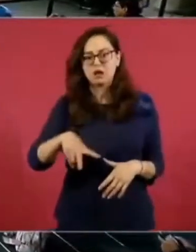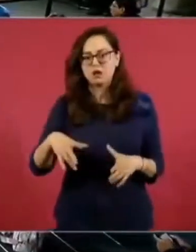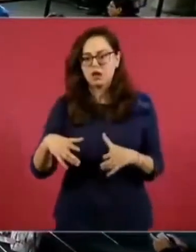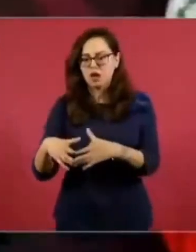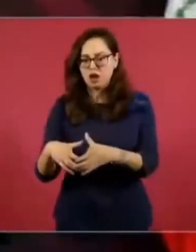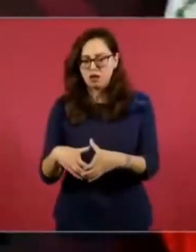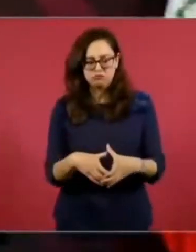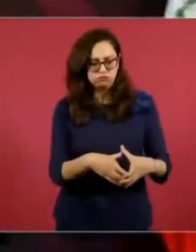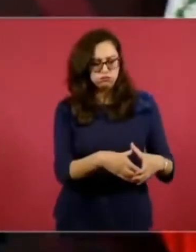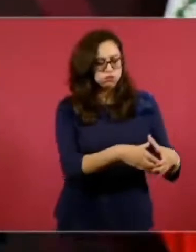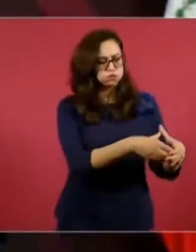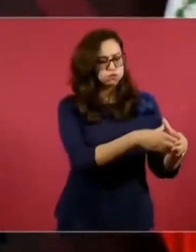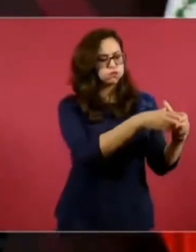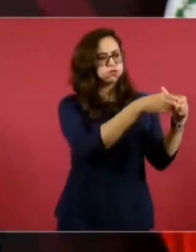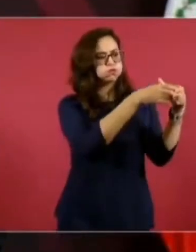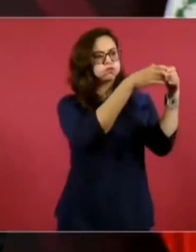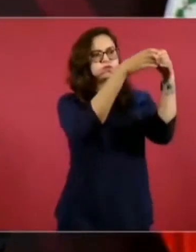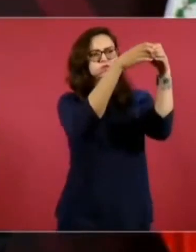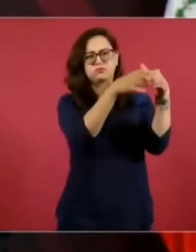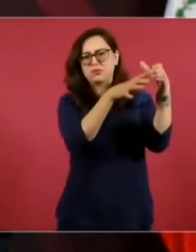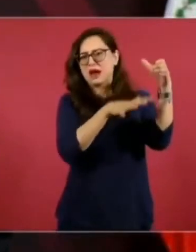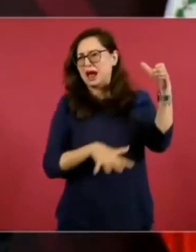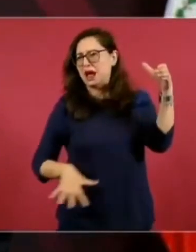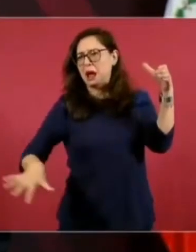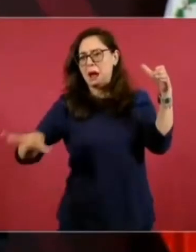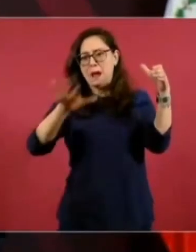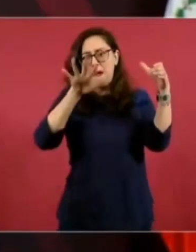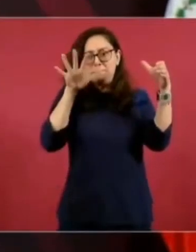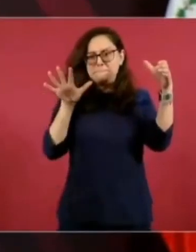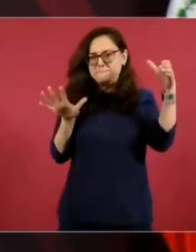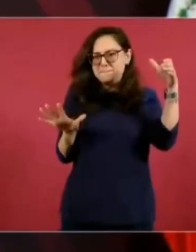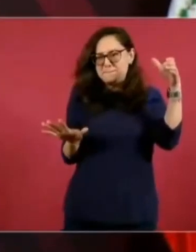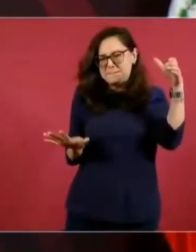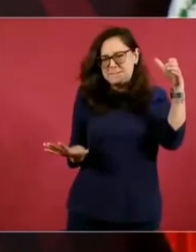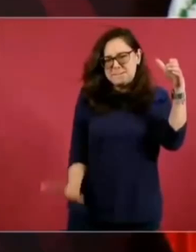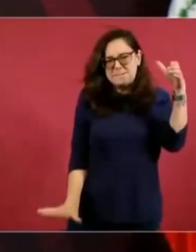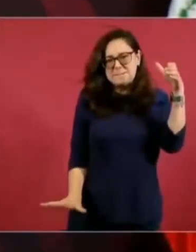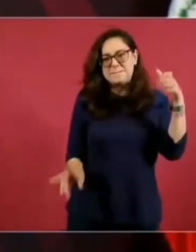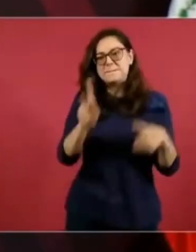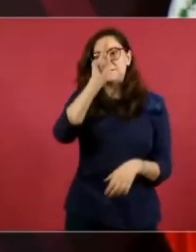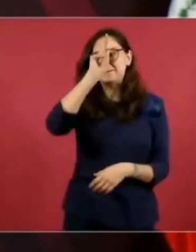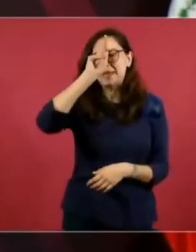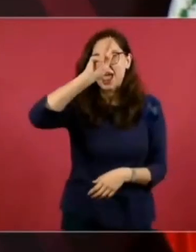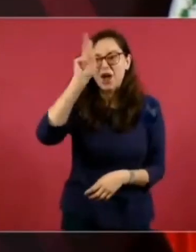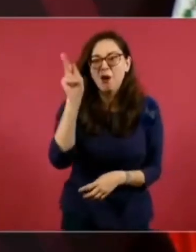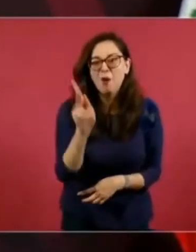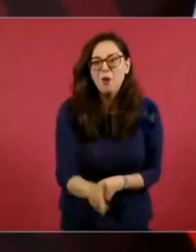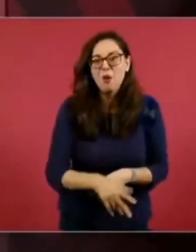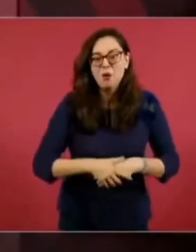económica y social. Acuérdense que hace un poco más de 200 años,